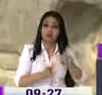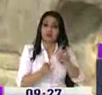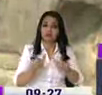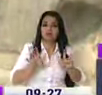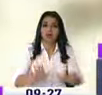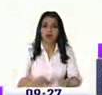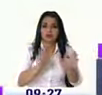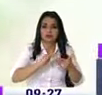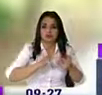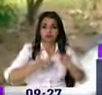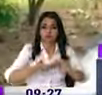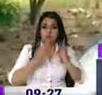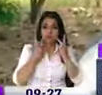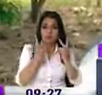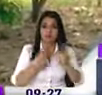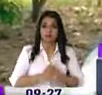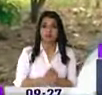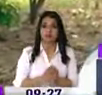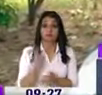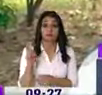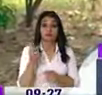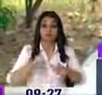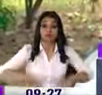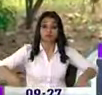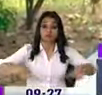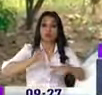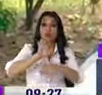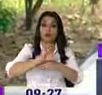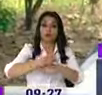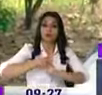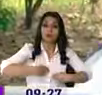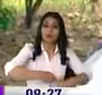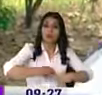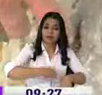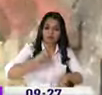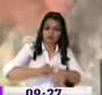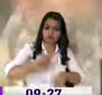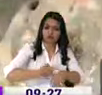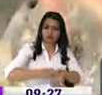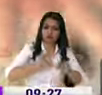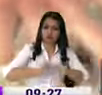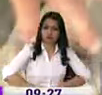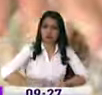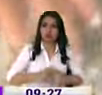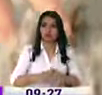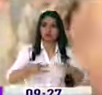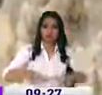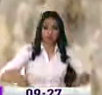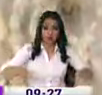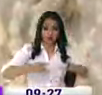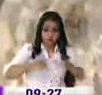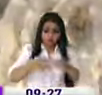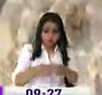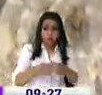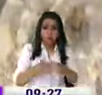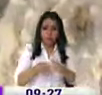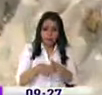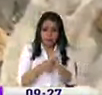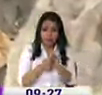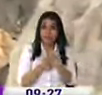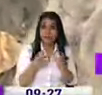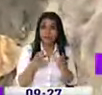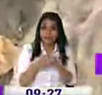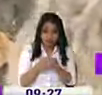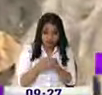habitantes de esa comunidad. Es el segundo lugar en el Ecuador que existe la madera petrificada. Esta parte de aquí es un nudo